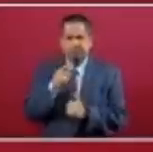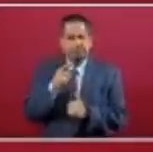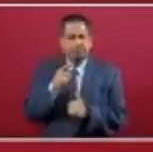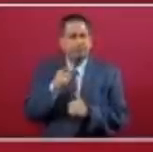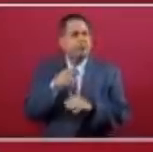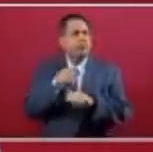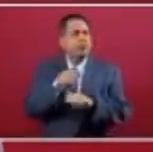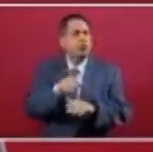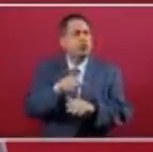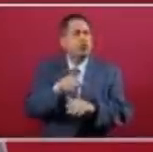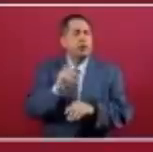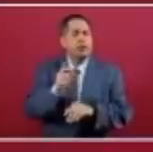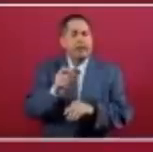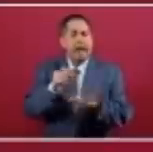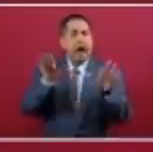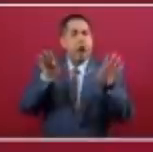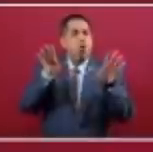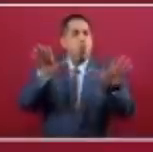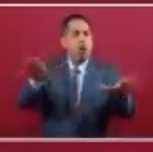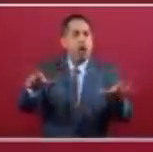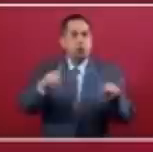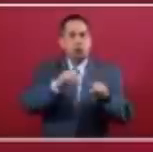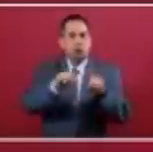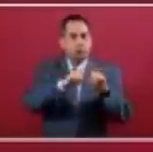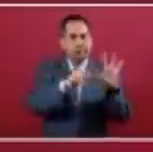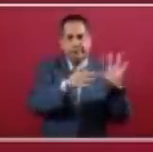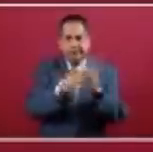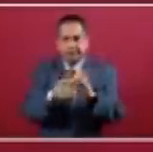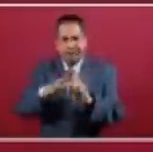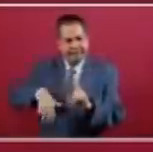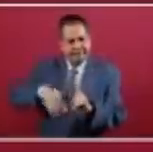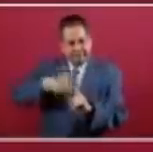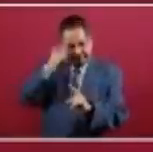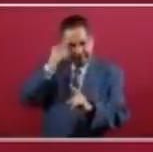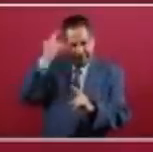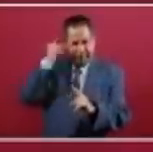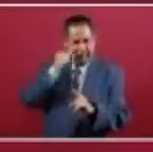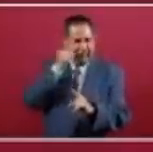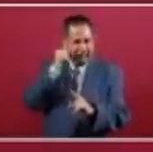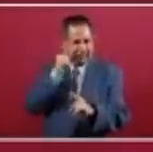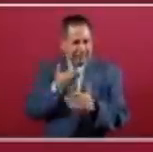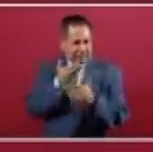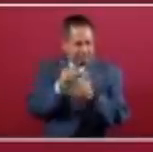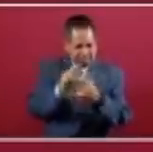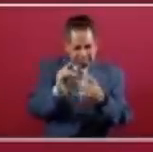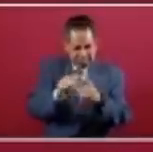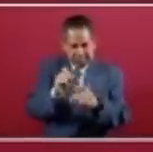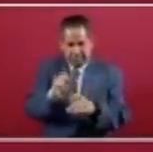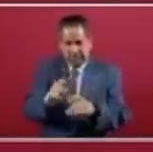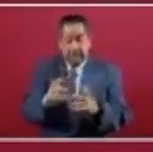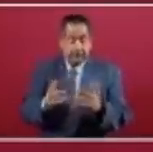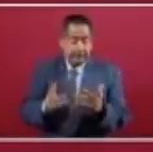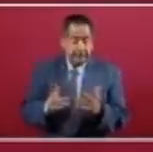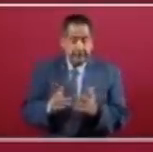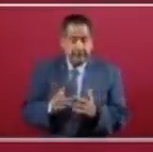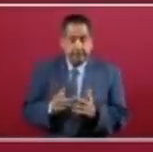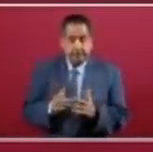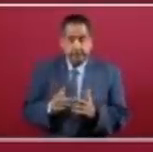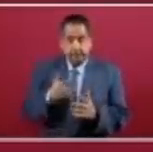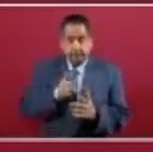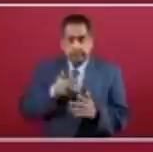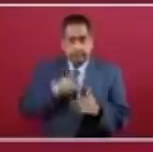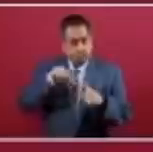de la integración de los aeropuertos, un poco lo que planteamos ayer. Entonces,